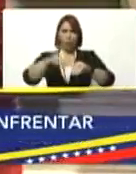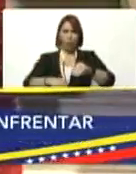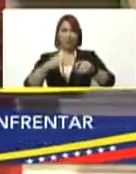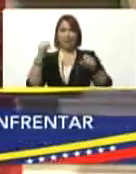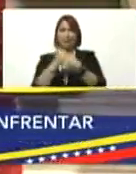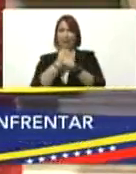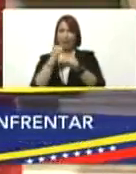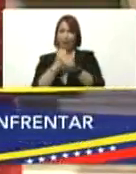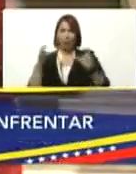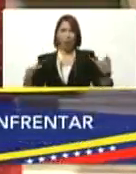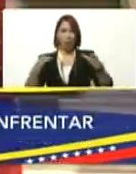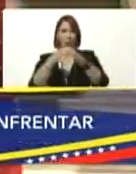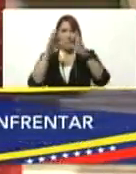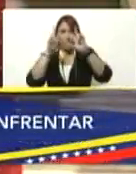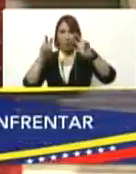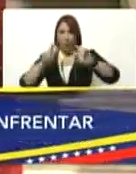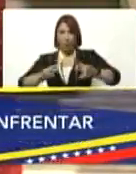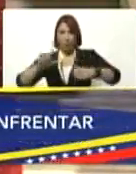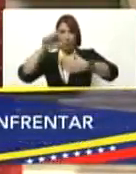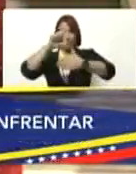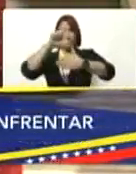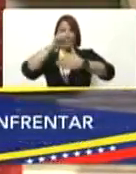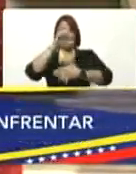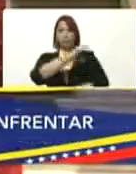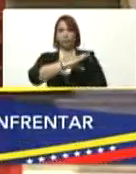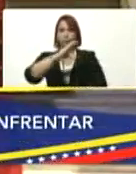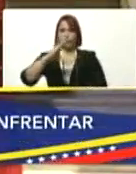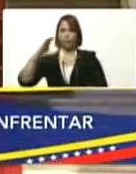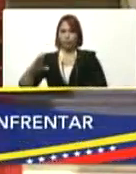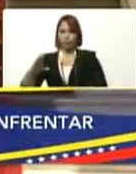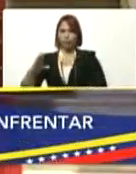agenda latinoamericana, caribeña y regional.